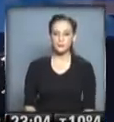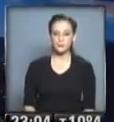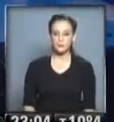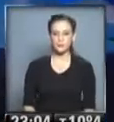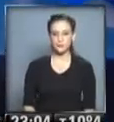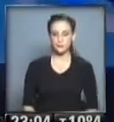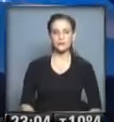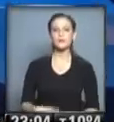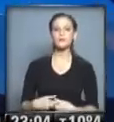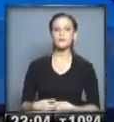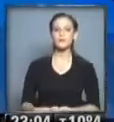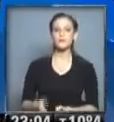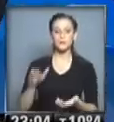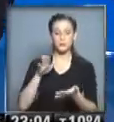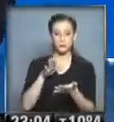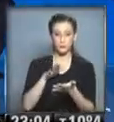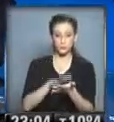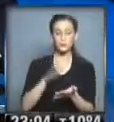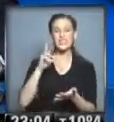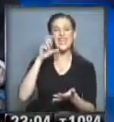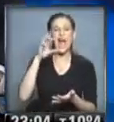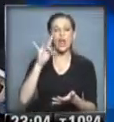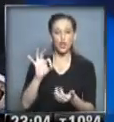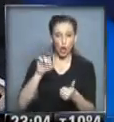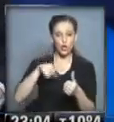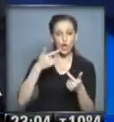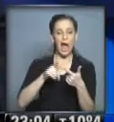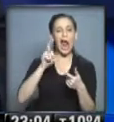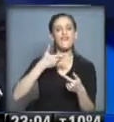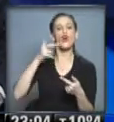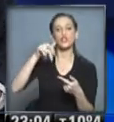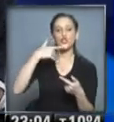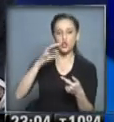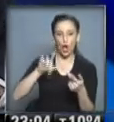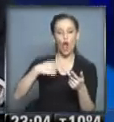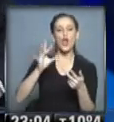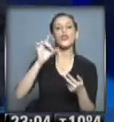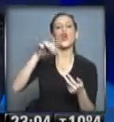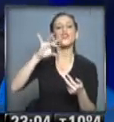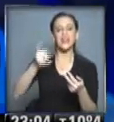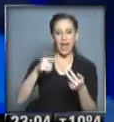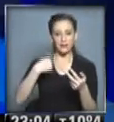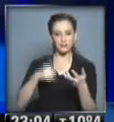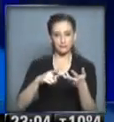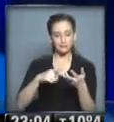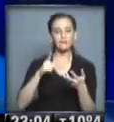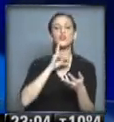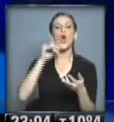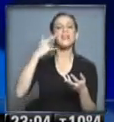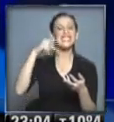los candidatos de un en ricardo gil lavedra alfonso prat-gay victoria donda y humberto tumini